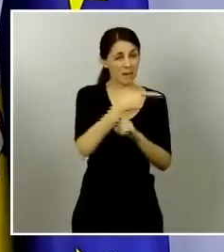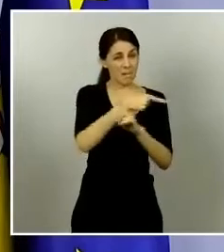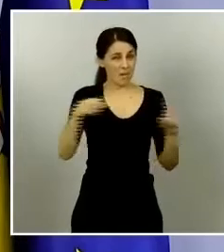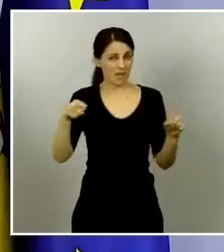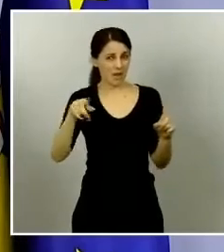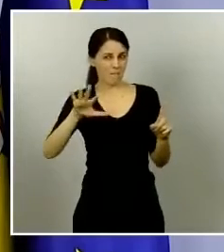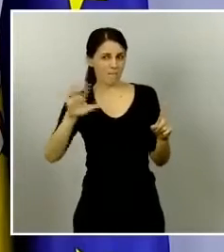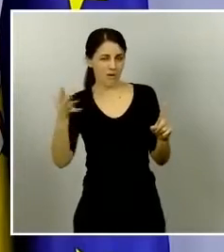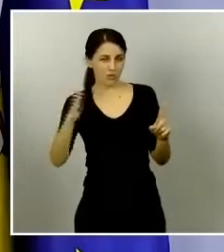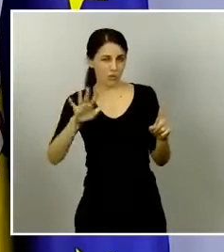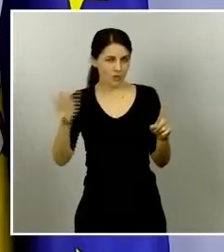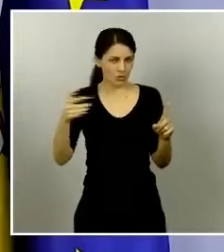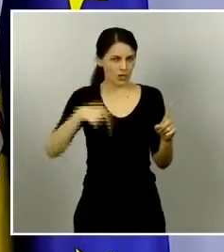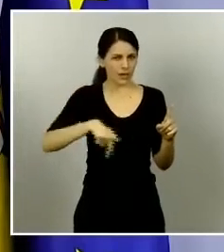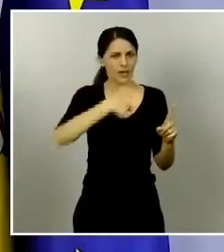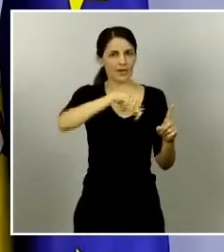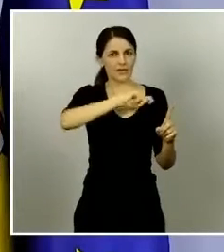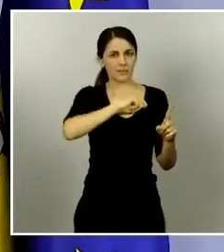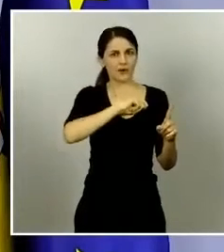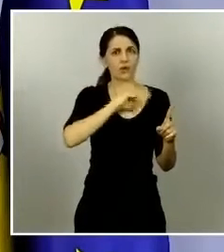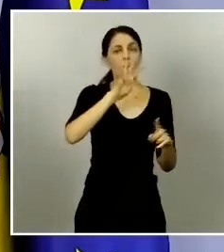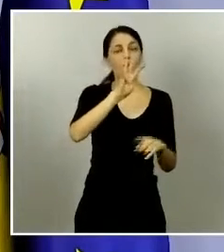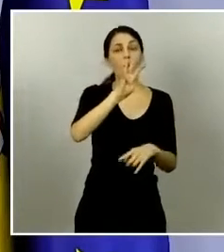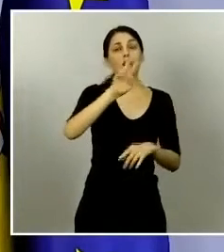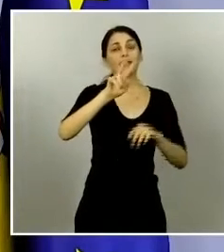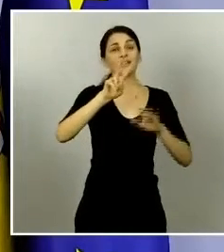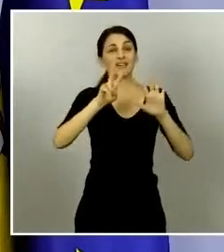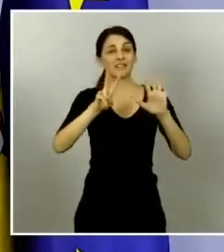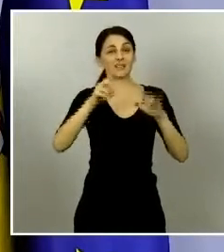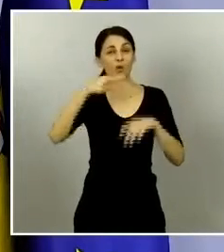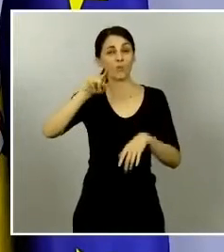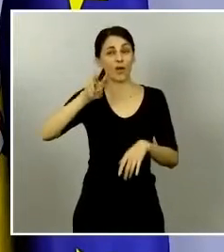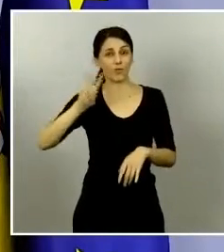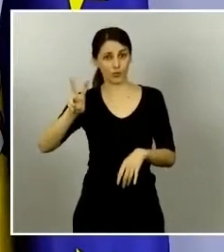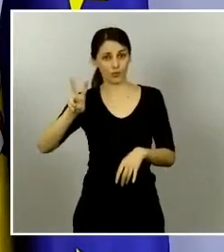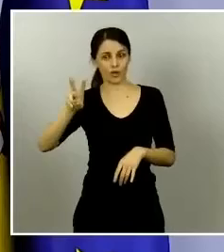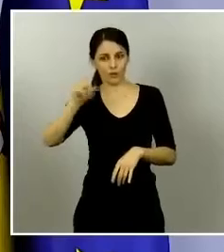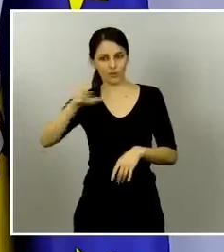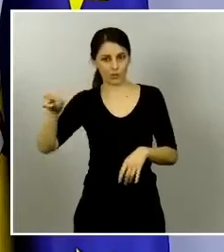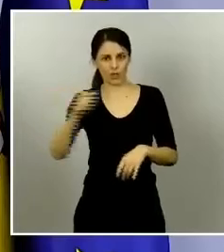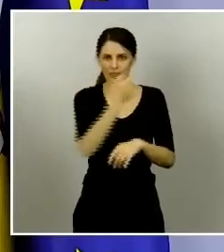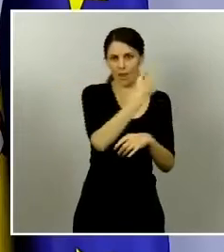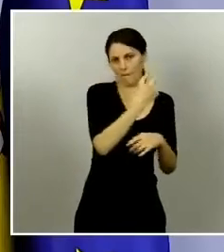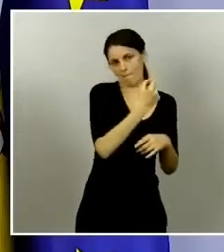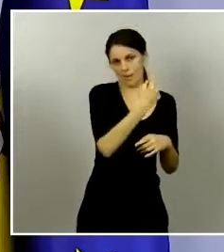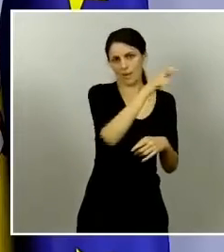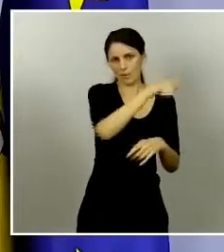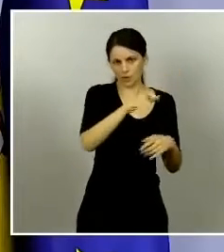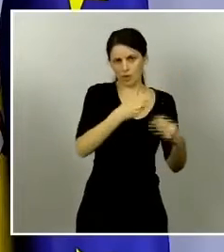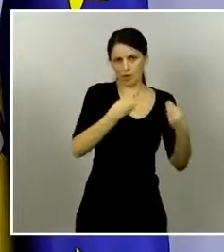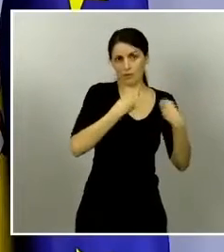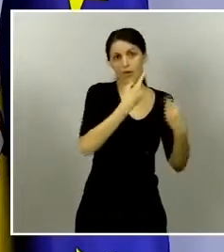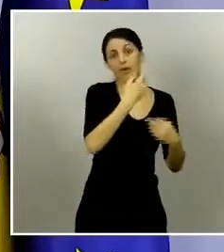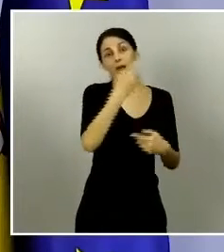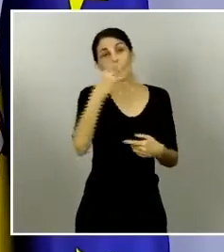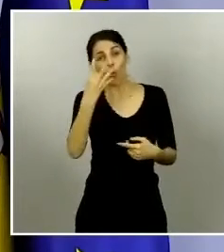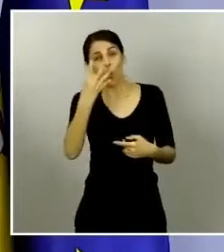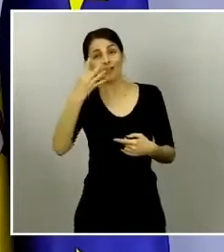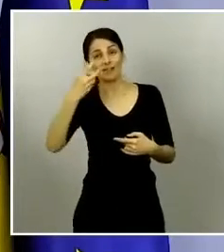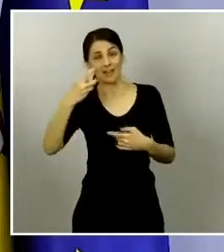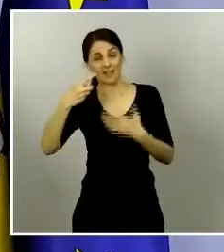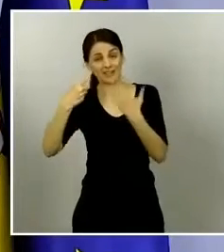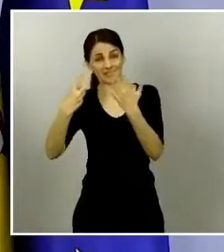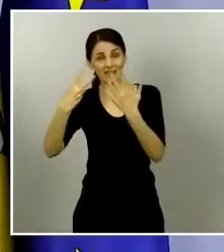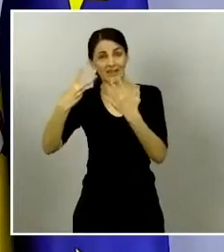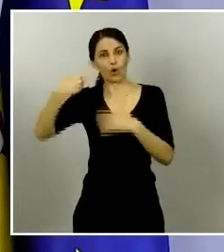302.086 test PCR. Esto significa que de media en nuestro país se hace un test PCR a 47,2 de cada 1.000 habitantes. Y